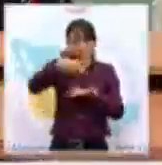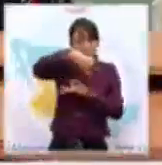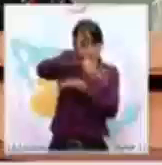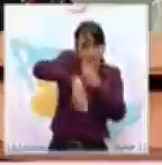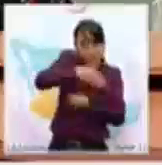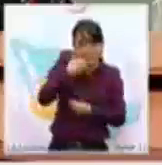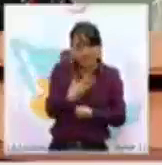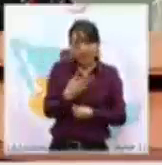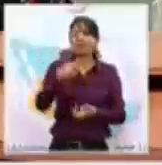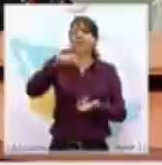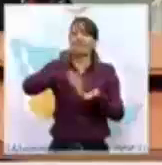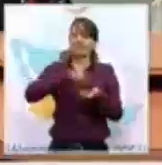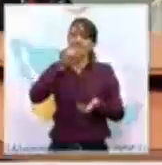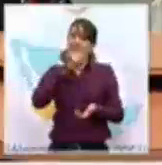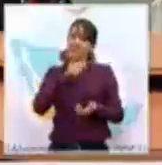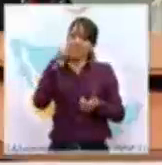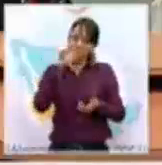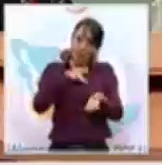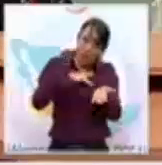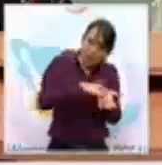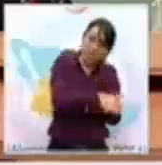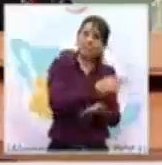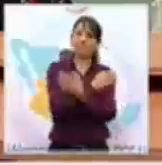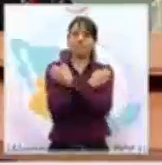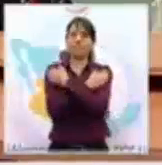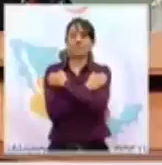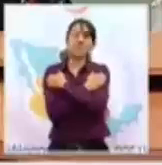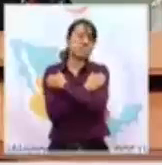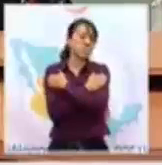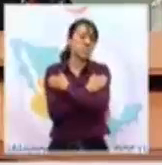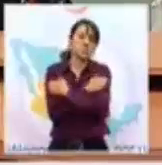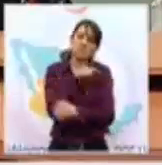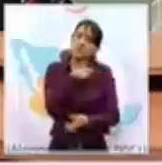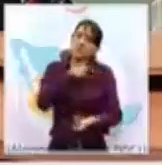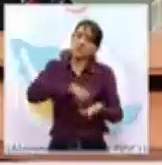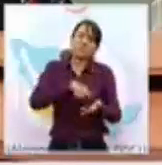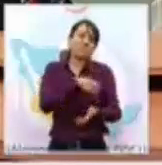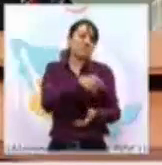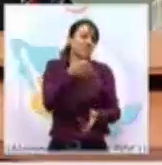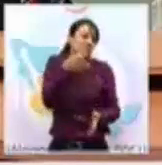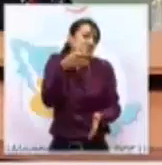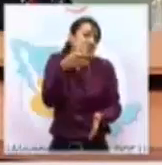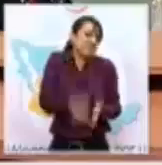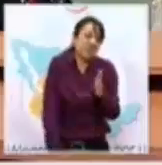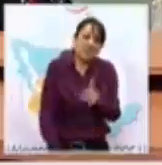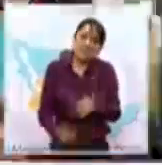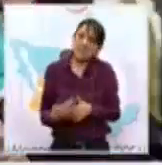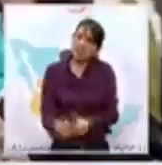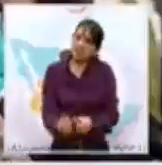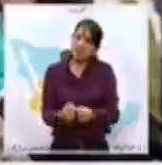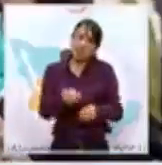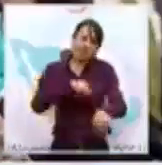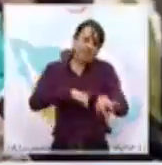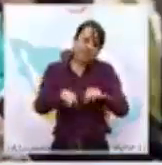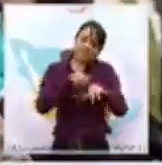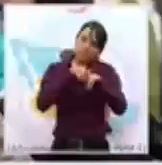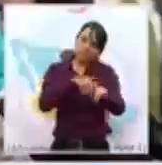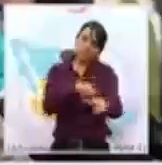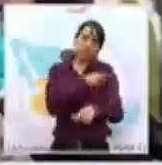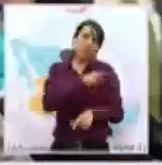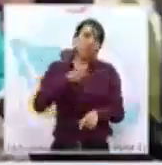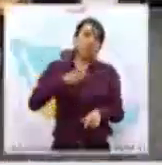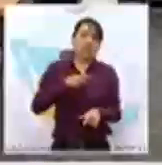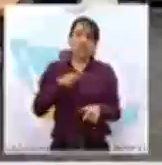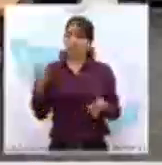Esa parte yo creo que todavía tenemos mucho, ¿no?, por trabajar, mucho por hacer, y esa articulación es una